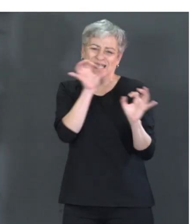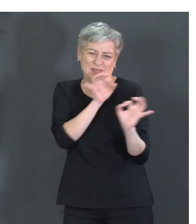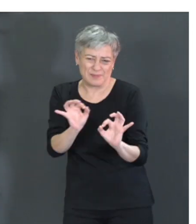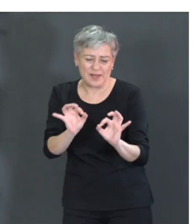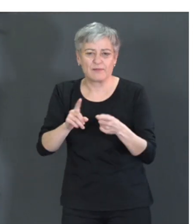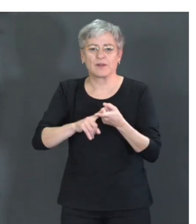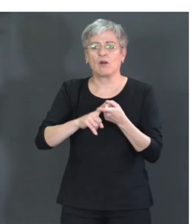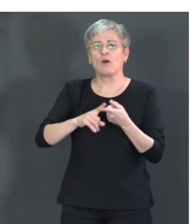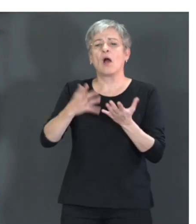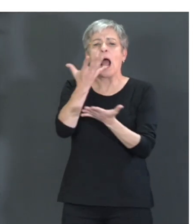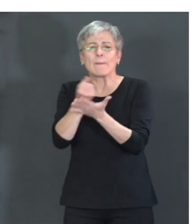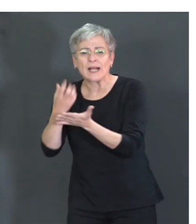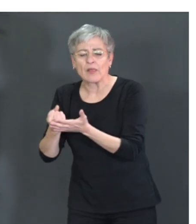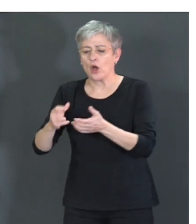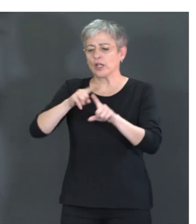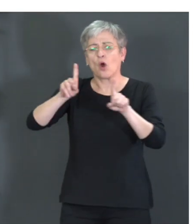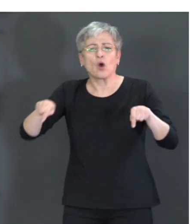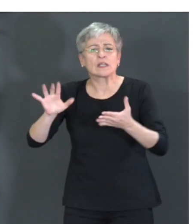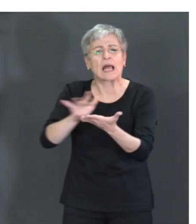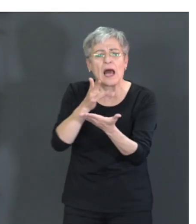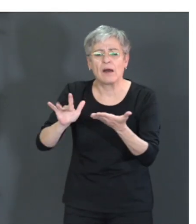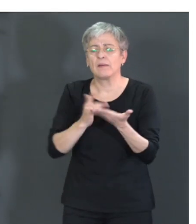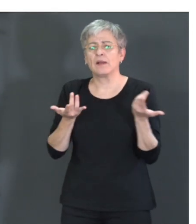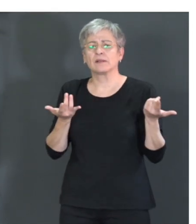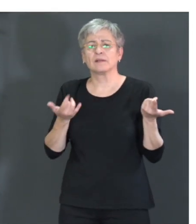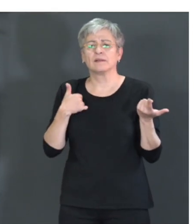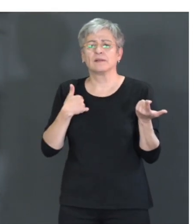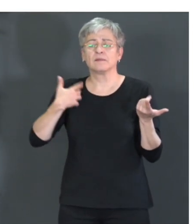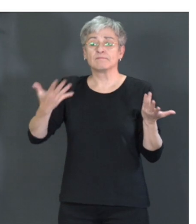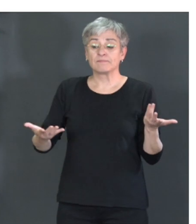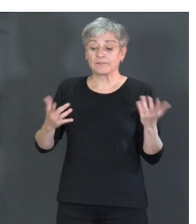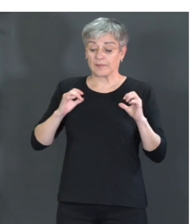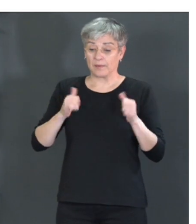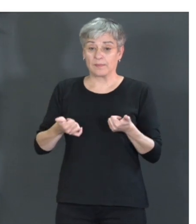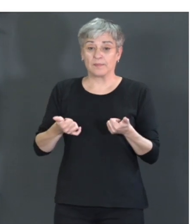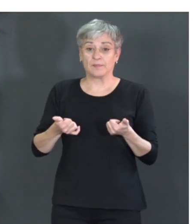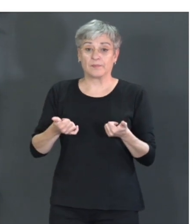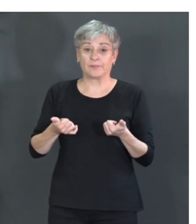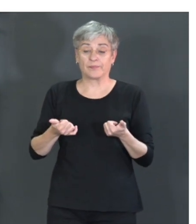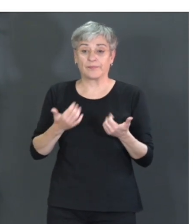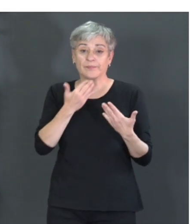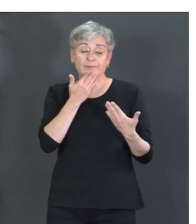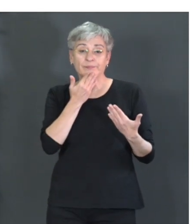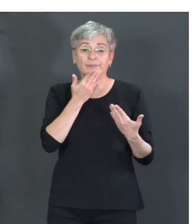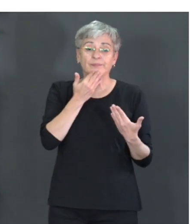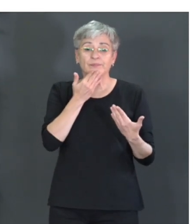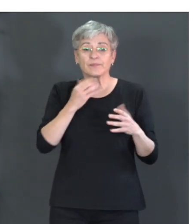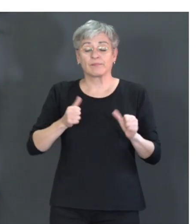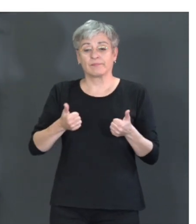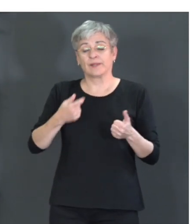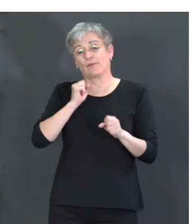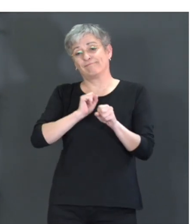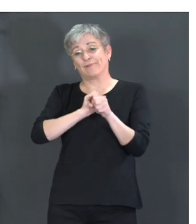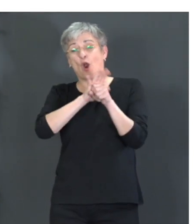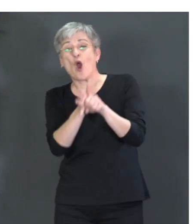especializados, aplicaciones, tablets, ¿no? Sí que es cierto que a raíz de la aparición de la pandemia